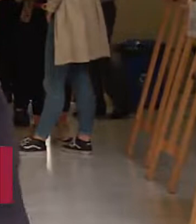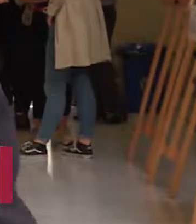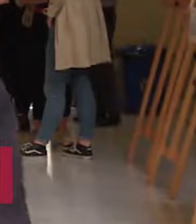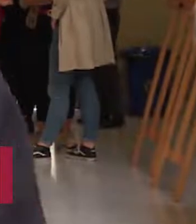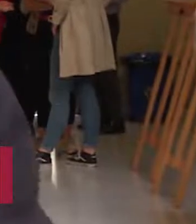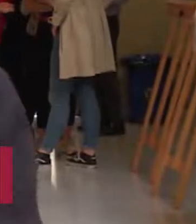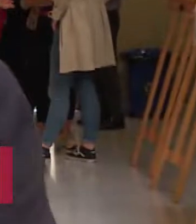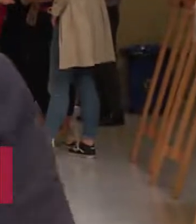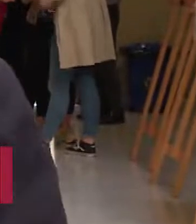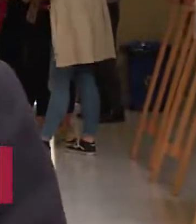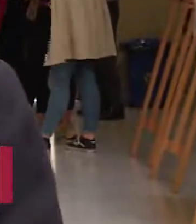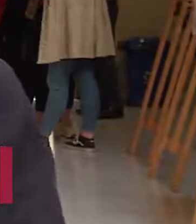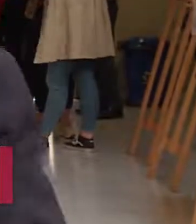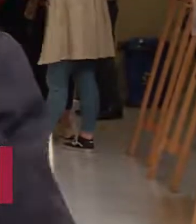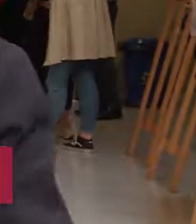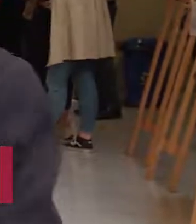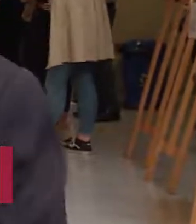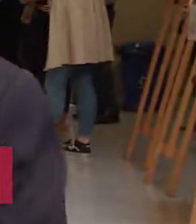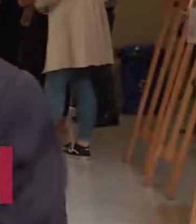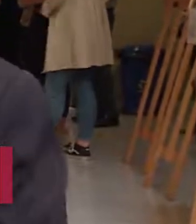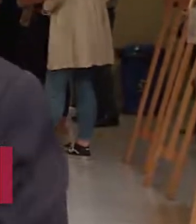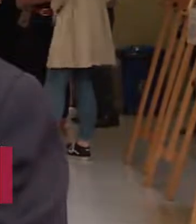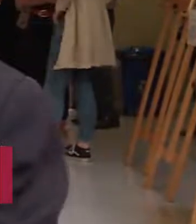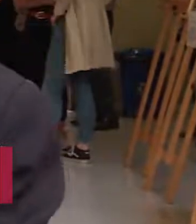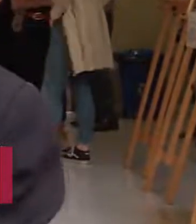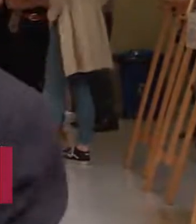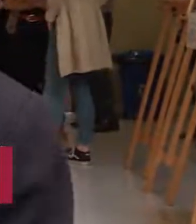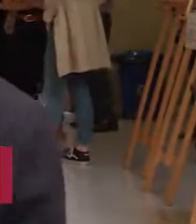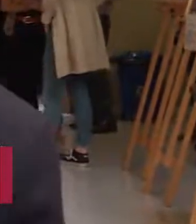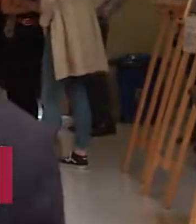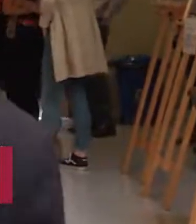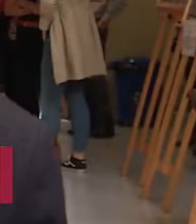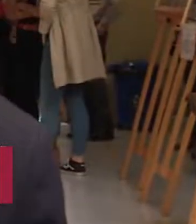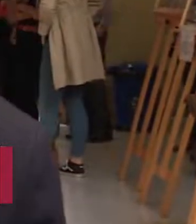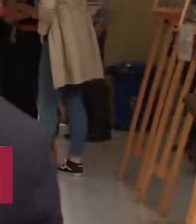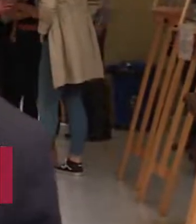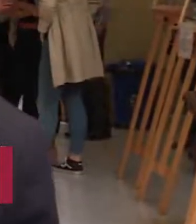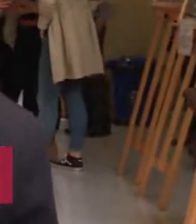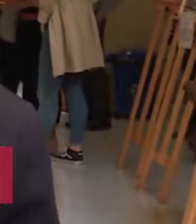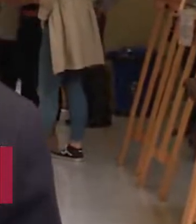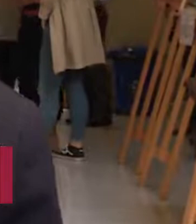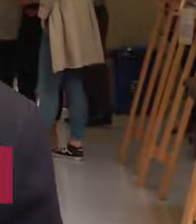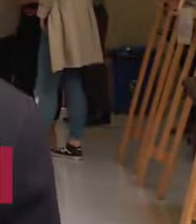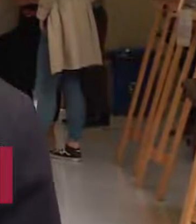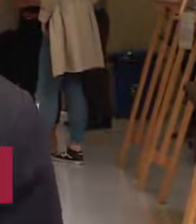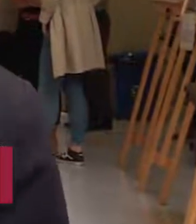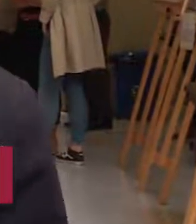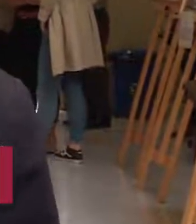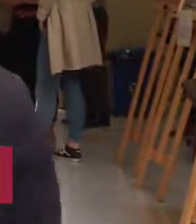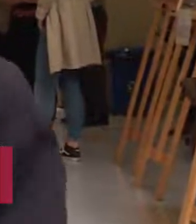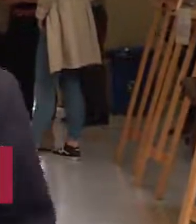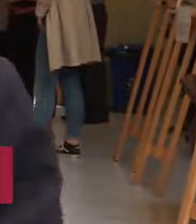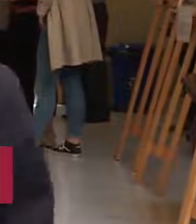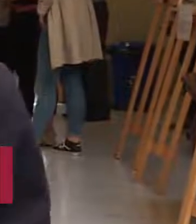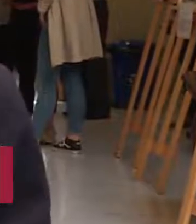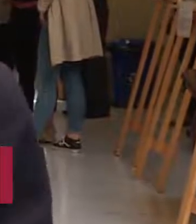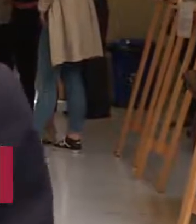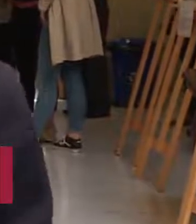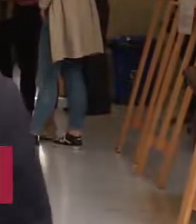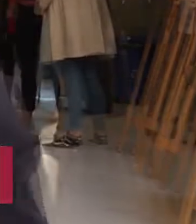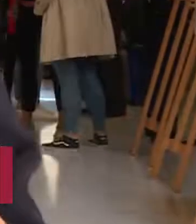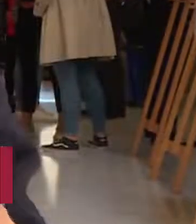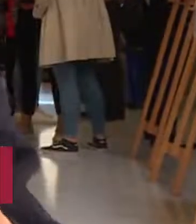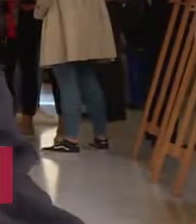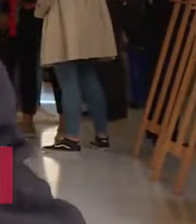Esa reivindicación que pide el ejército al Mamo Contreras, equiparándolo como a José Miguel Carrera, como padre de la patria, eso incita